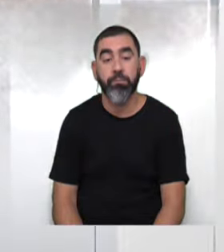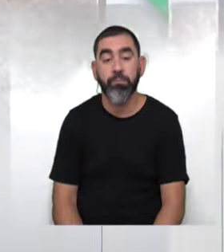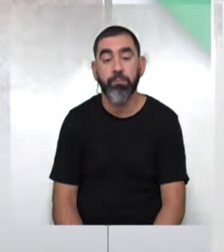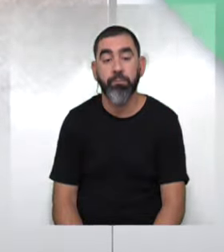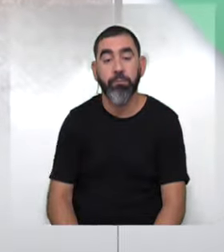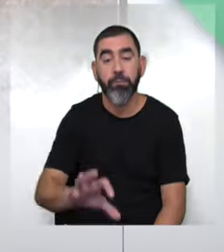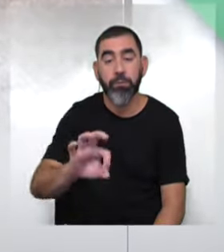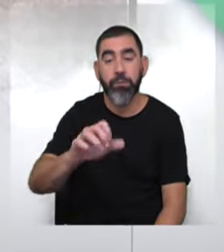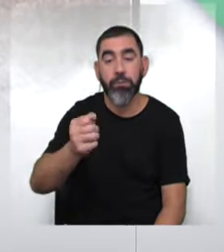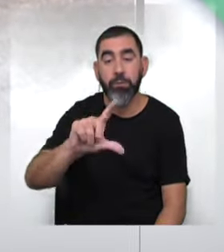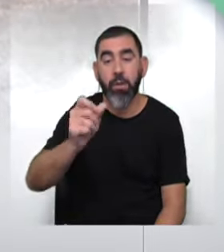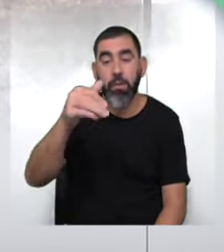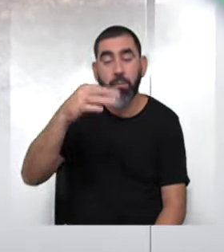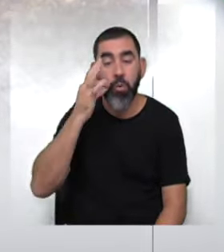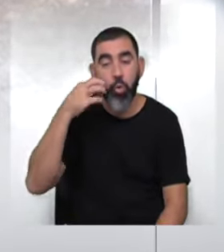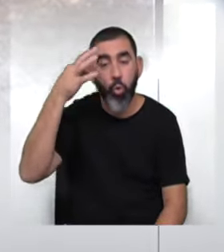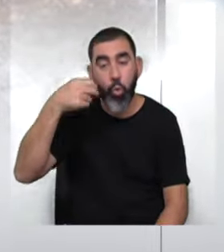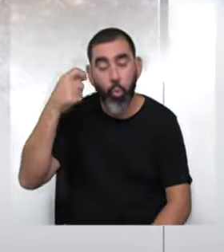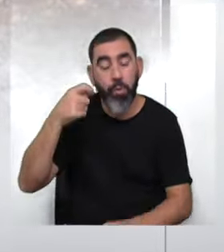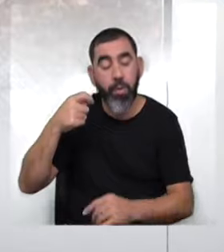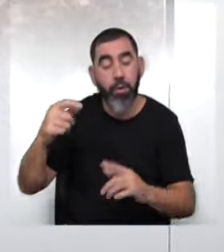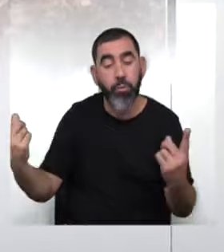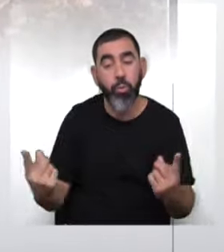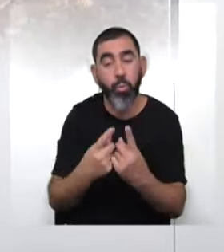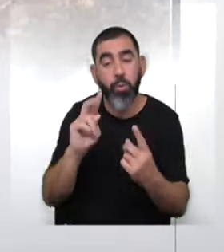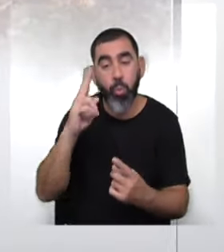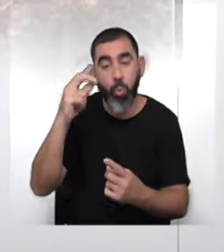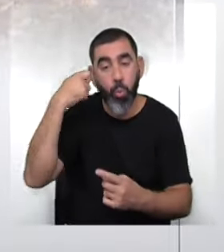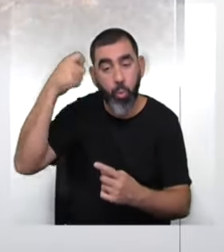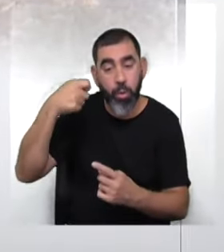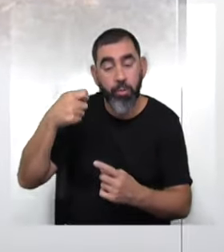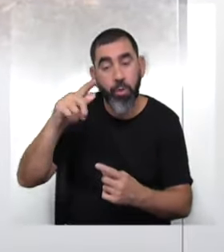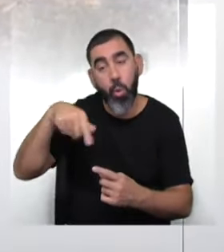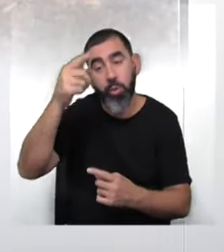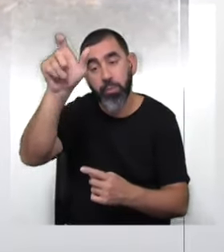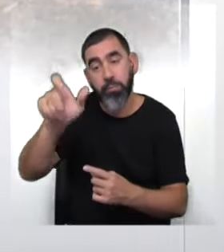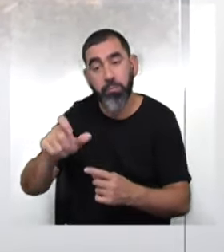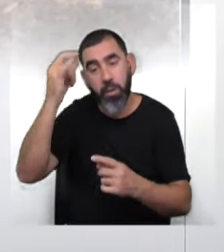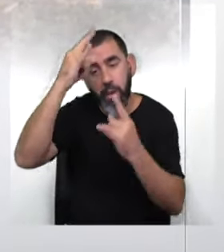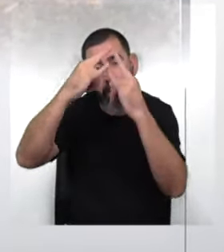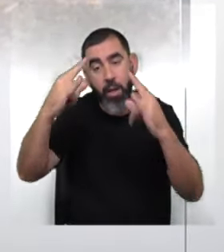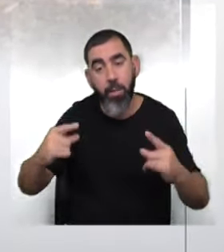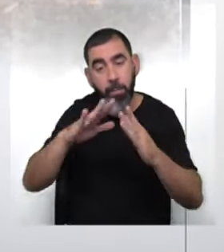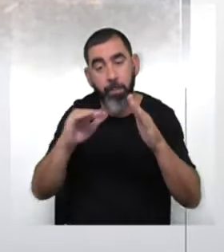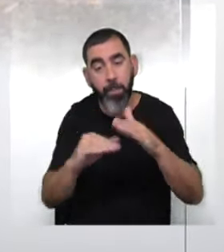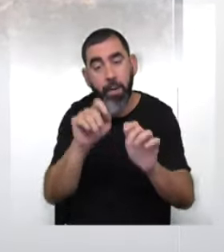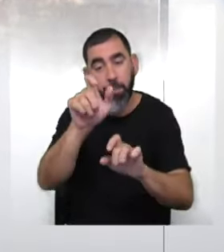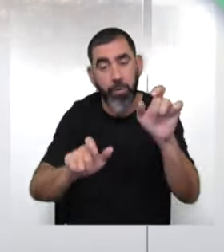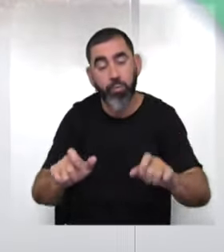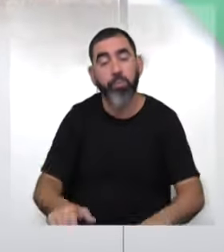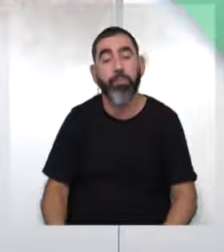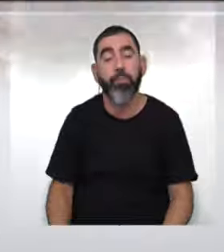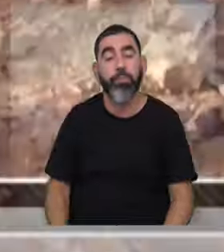Salam, un documental que retrata el encuentro de cineastas uruguayos y saharauis en un campamento de refugiados.